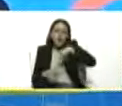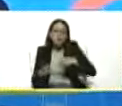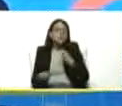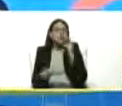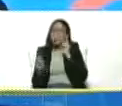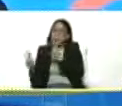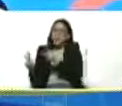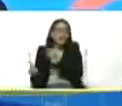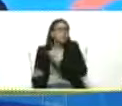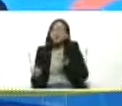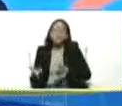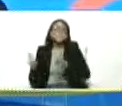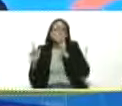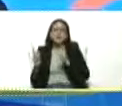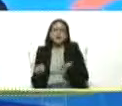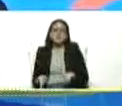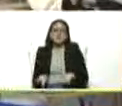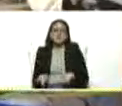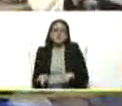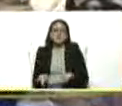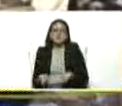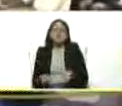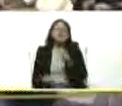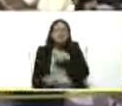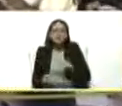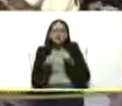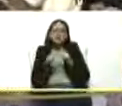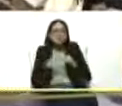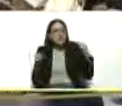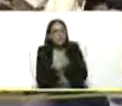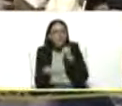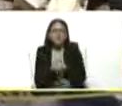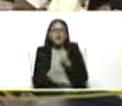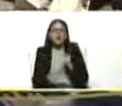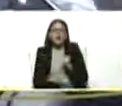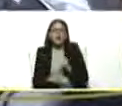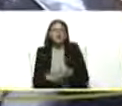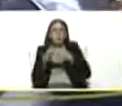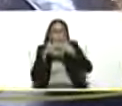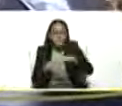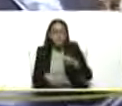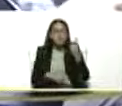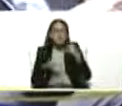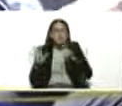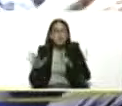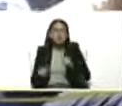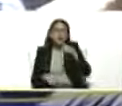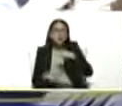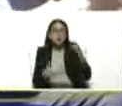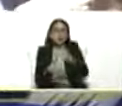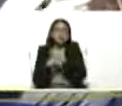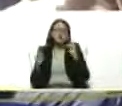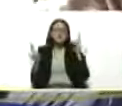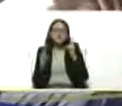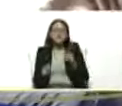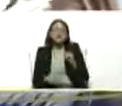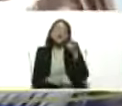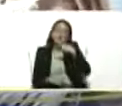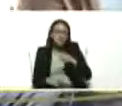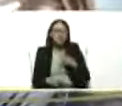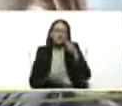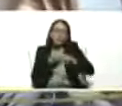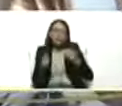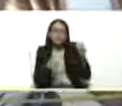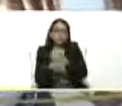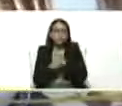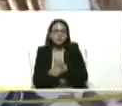pasará y punto. Pasará el 28 y más allá. Pasará lo que va a pasar. Y cada quien